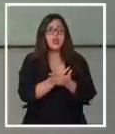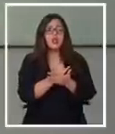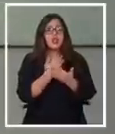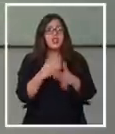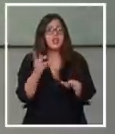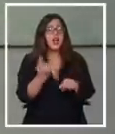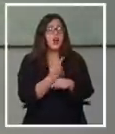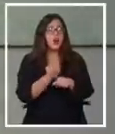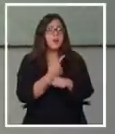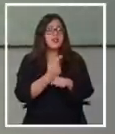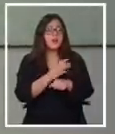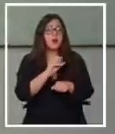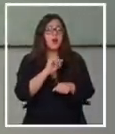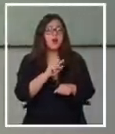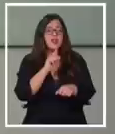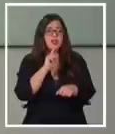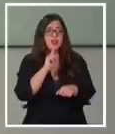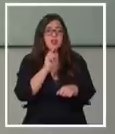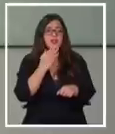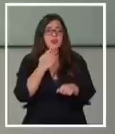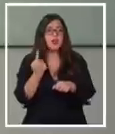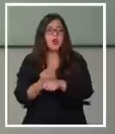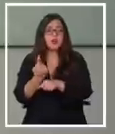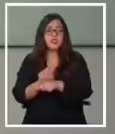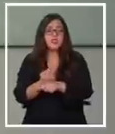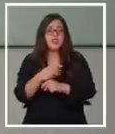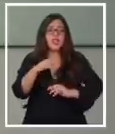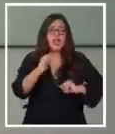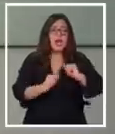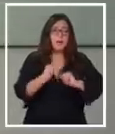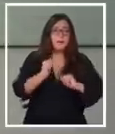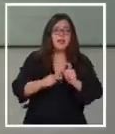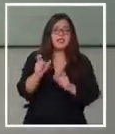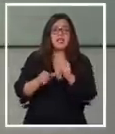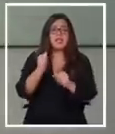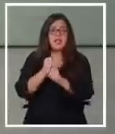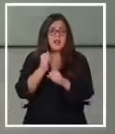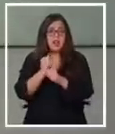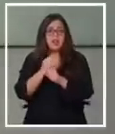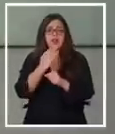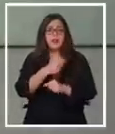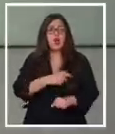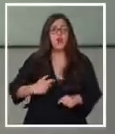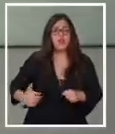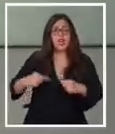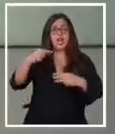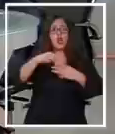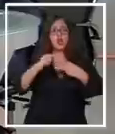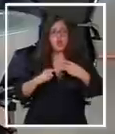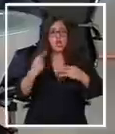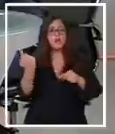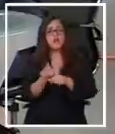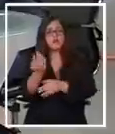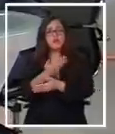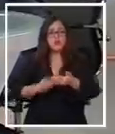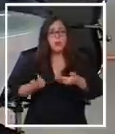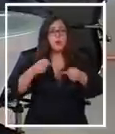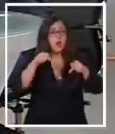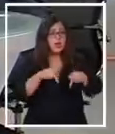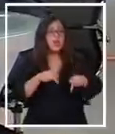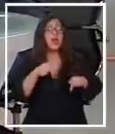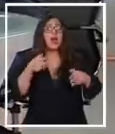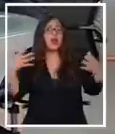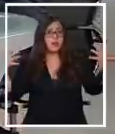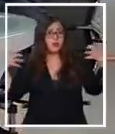diálogo con la oit el diálogo transversal entre empresarios trabajadores y gobiernos pero acá tenemos un deber y una responsabilidad